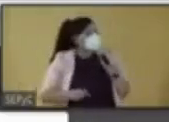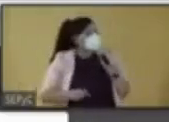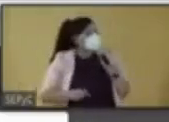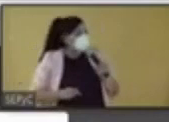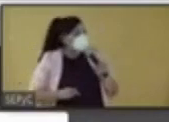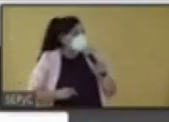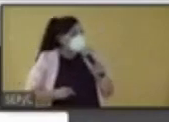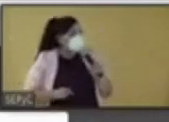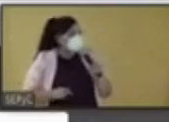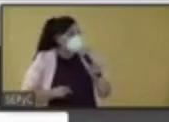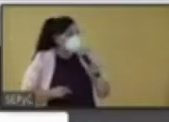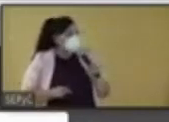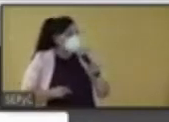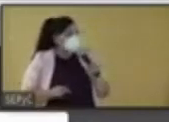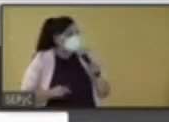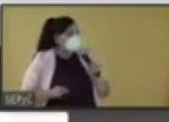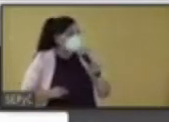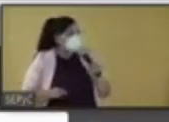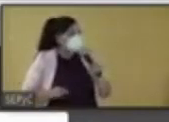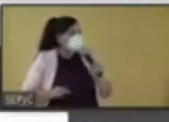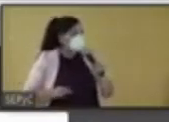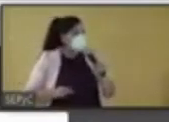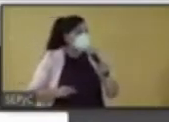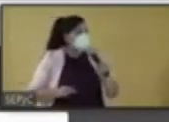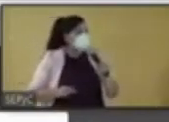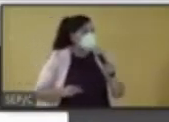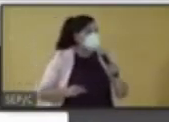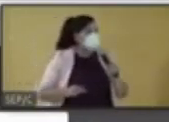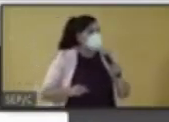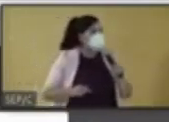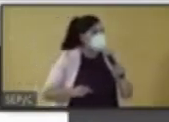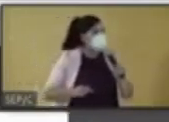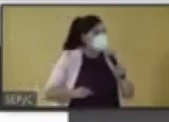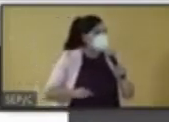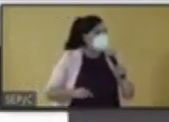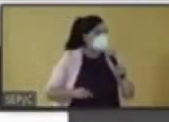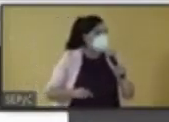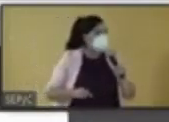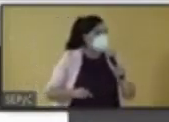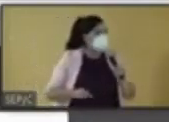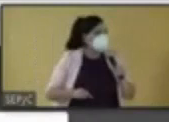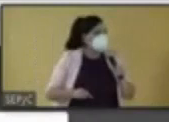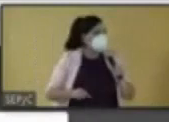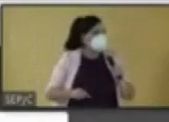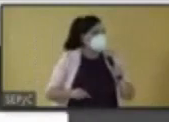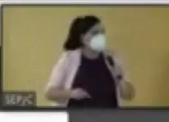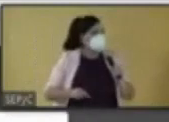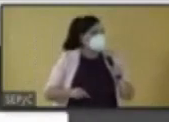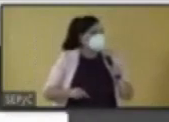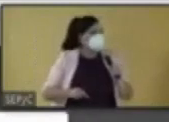Por ejemplo, aquí, Andrea, podremos poner plaza, identificar qué es plaza federal.